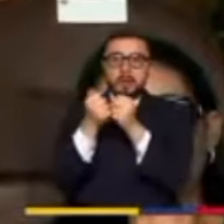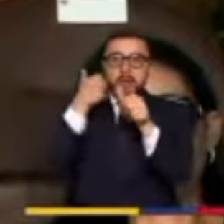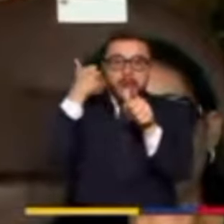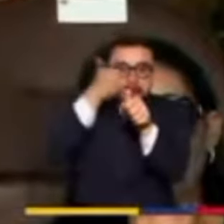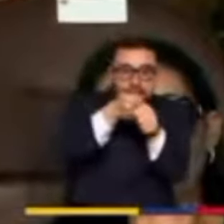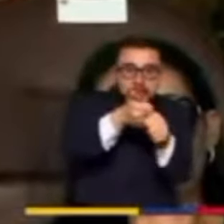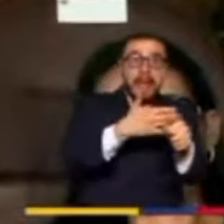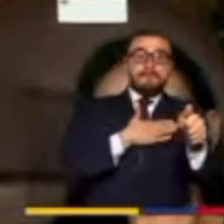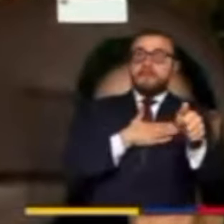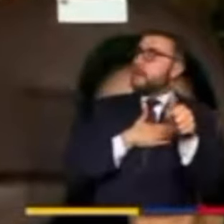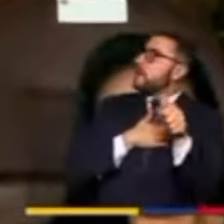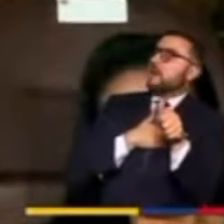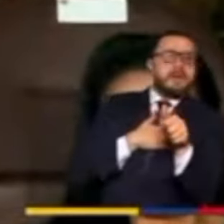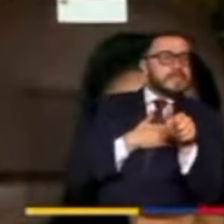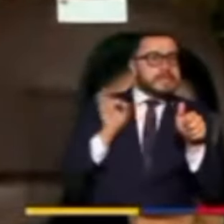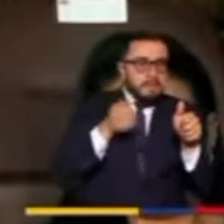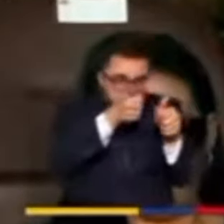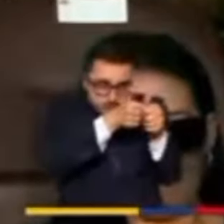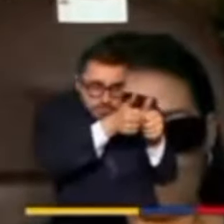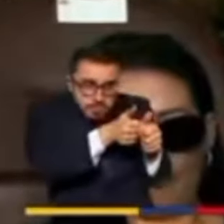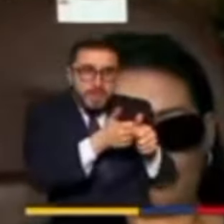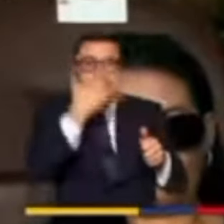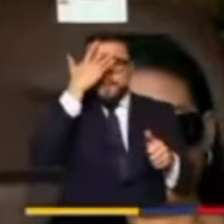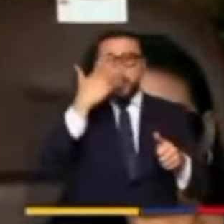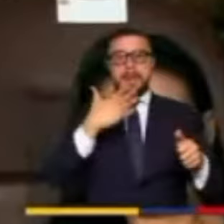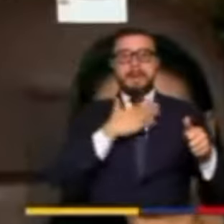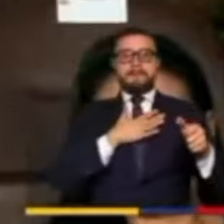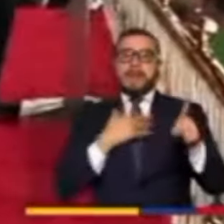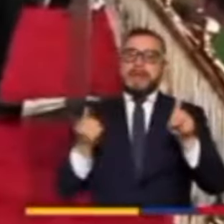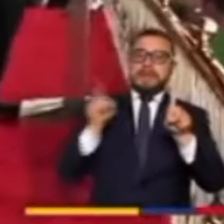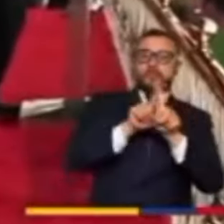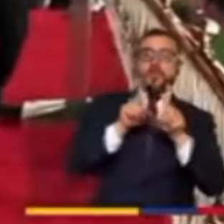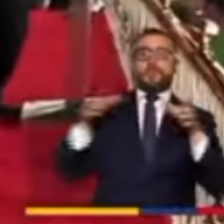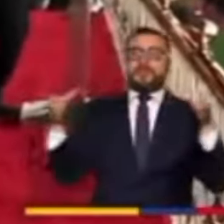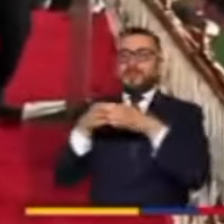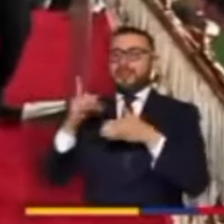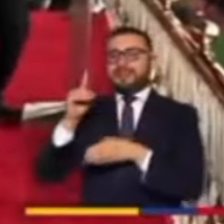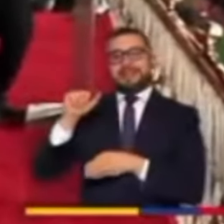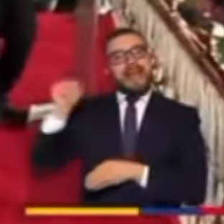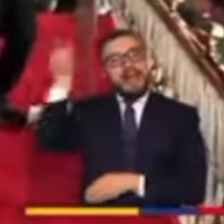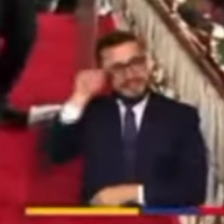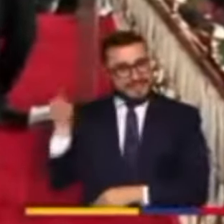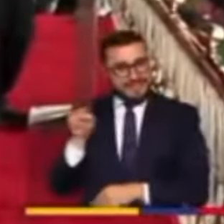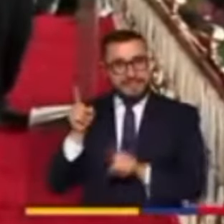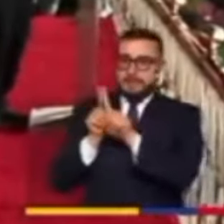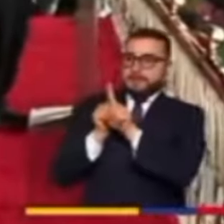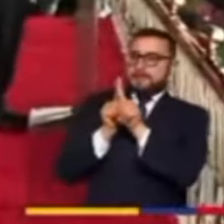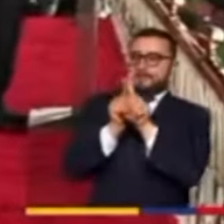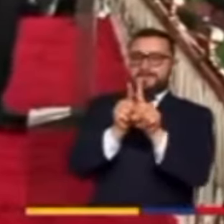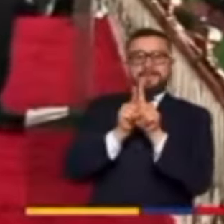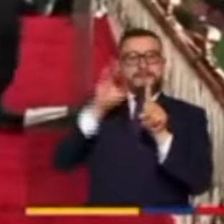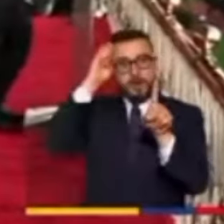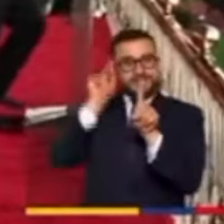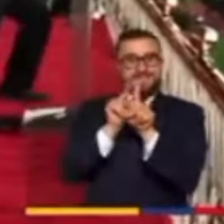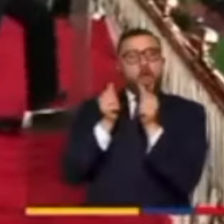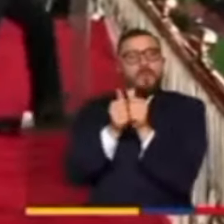Me siguieron a mí para arriba y para abajo todo el tiempo porque infiltraron mi escolta del DAS. Entonces, la escolta lo acompaña